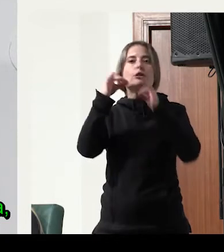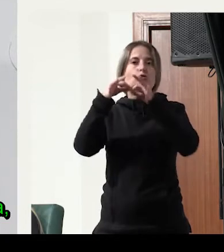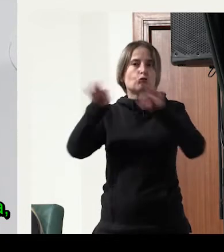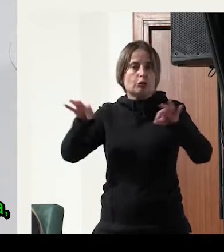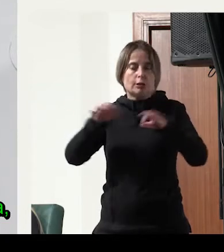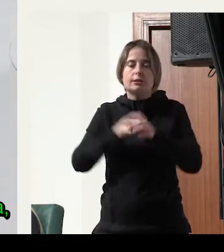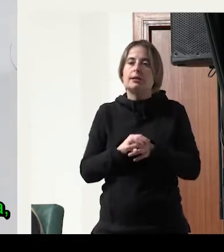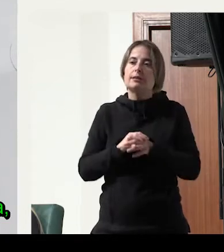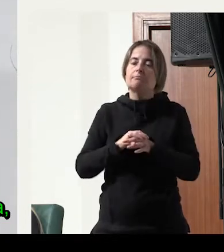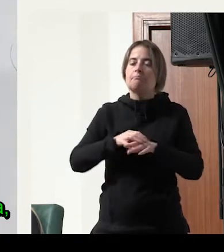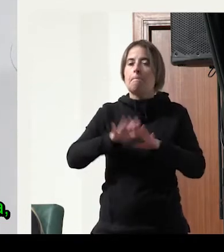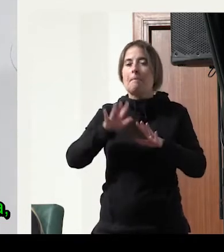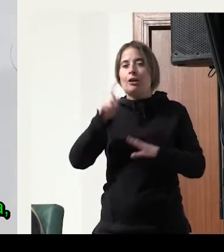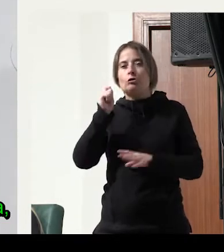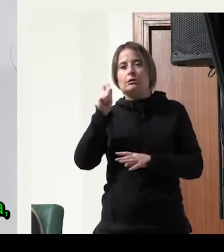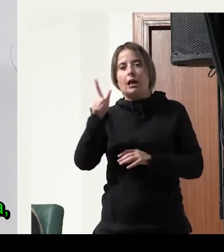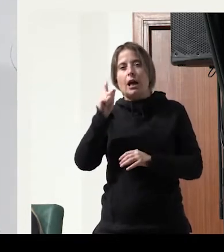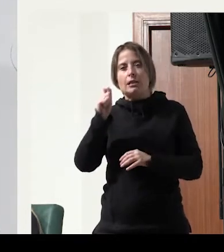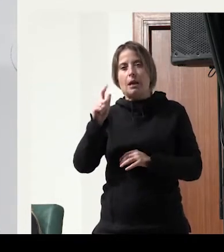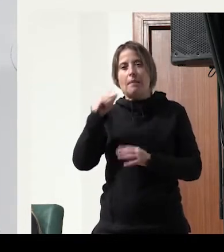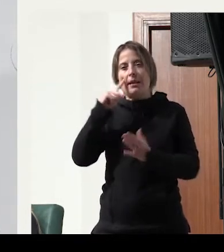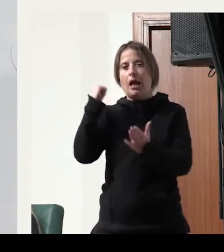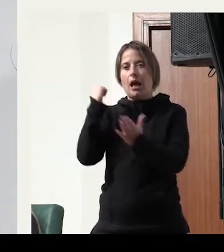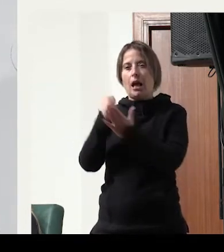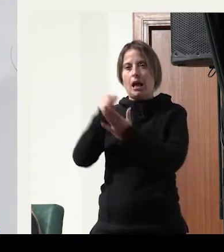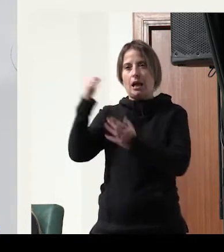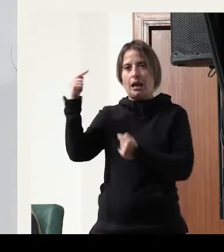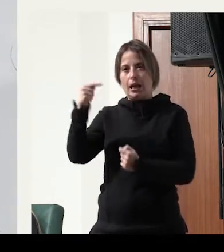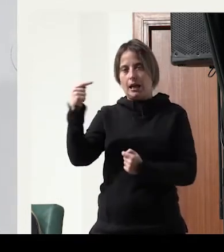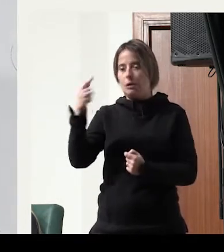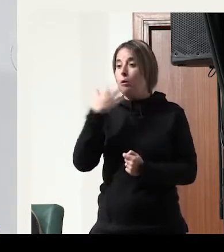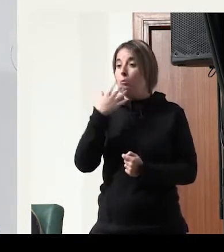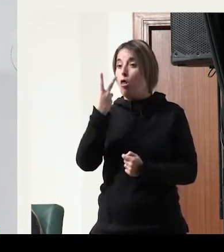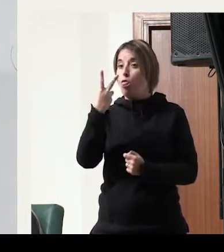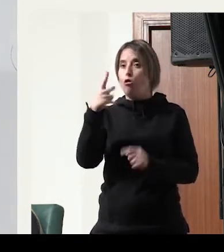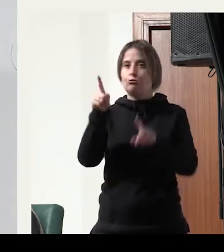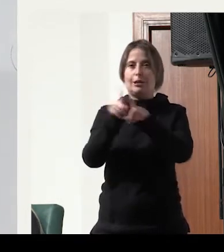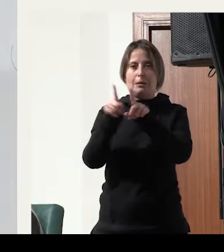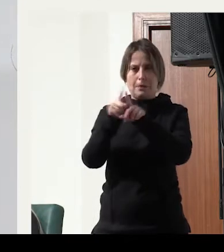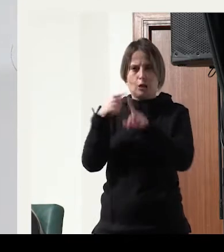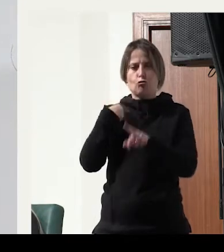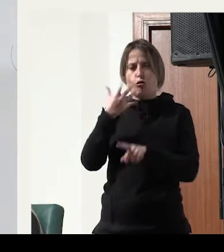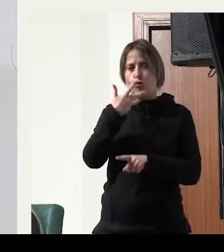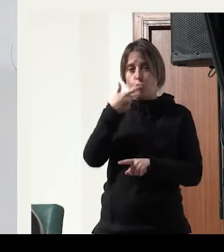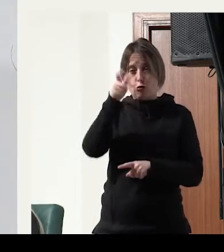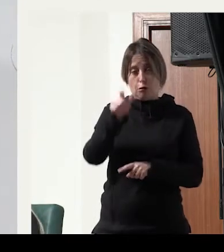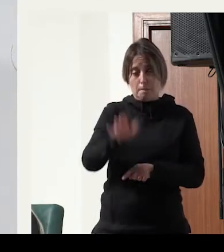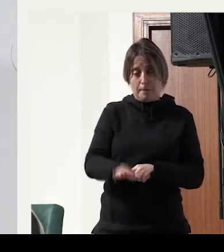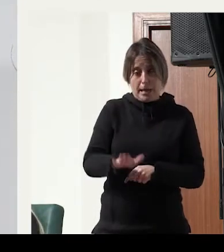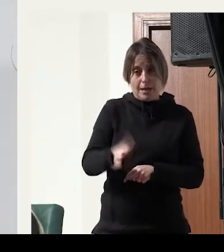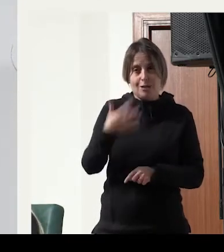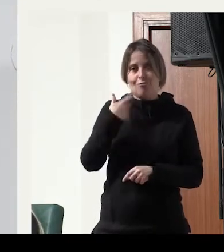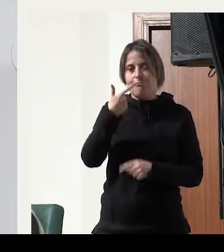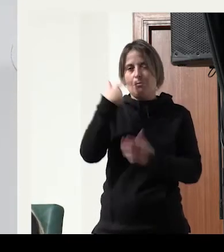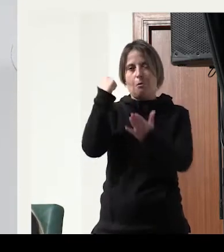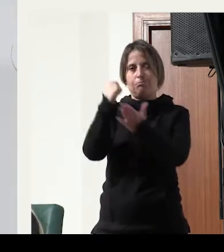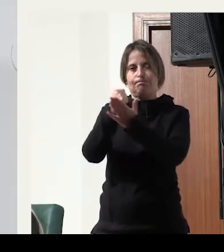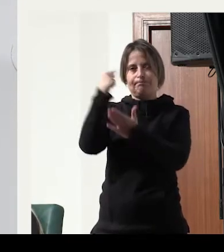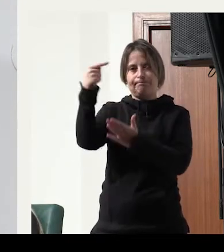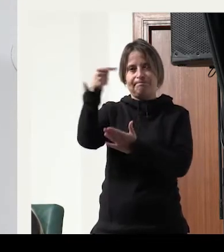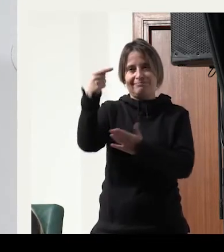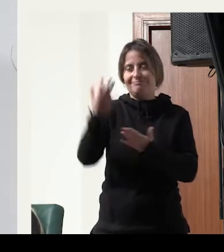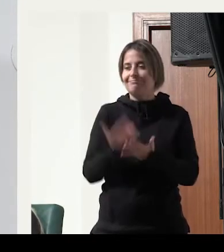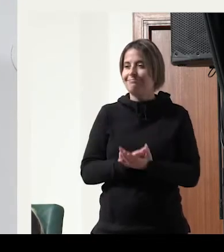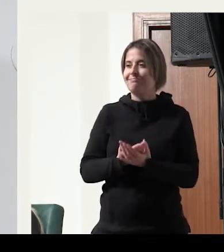pero otras tenían un estigma. En este caso, por ejemplo, estas dos hermanas, ¿no?, que yo conocí de pequeñas, tenían un estigma, ¿no? Entonces hay que como